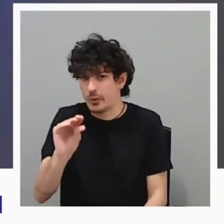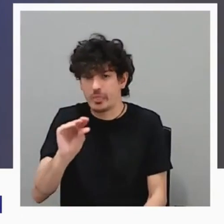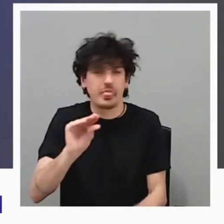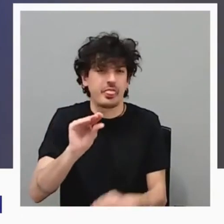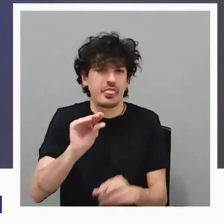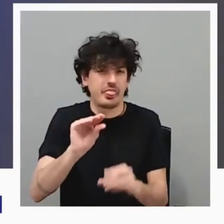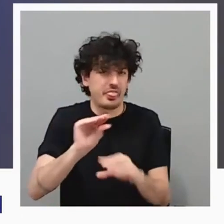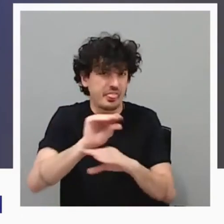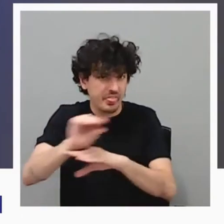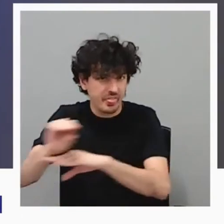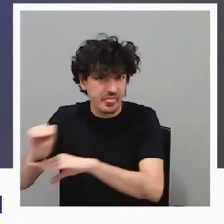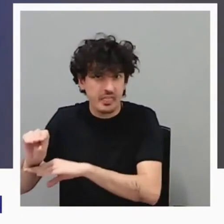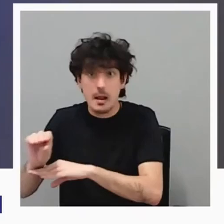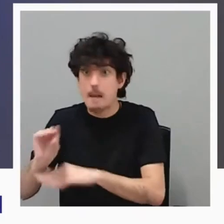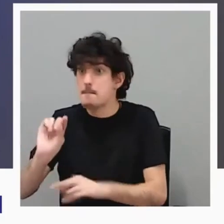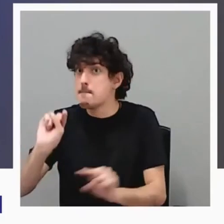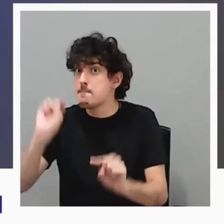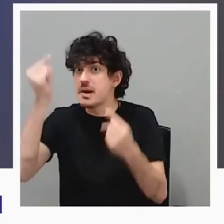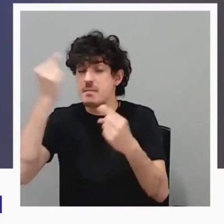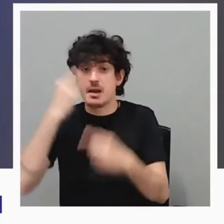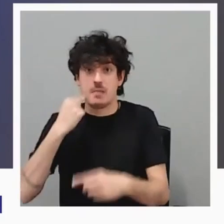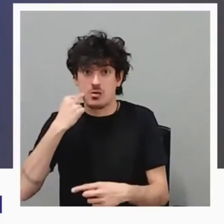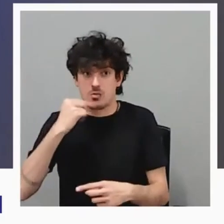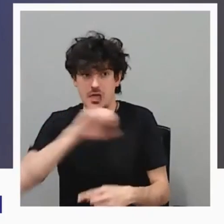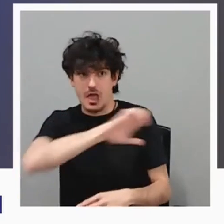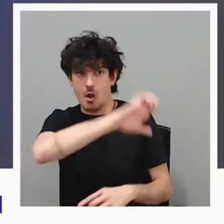de microfinanzas, fuera de Occidente,